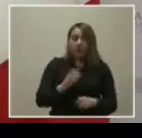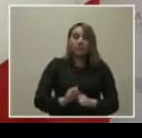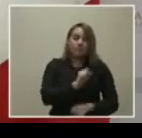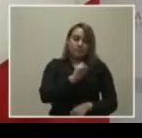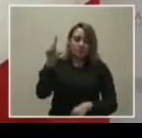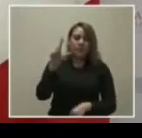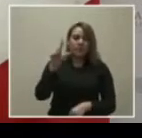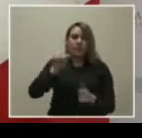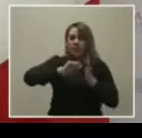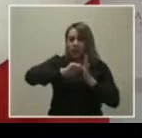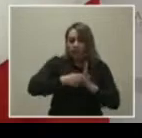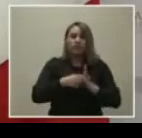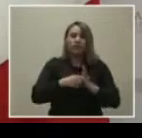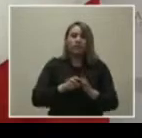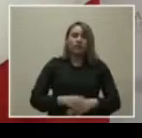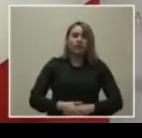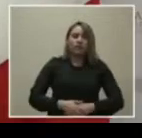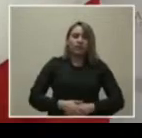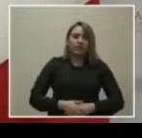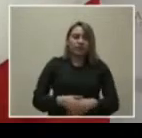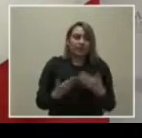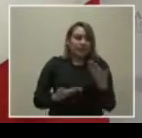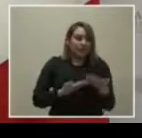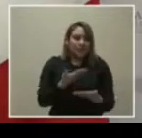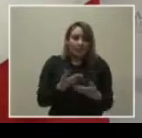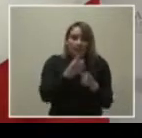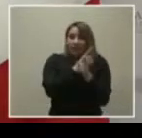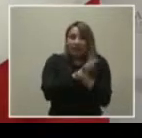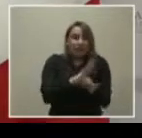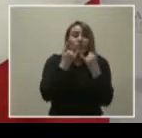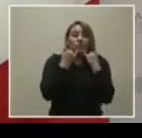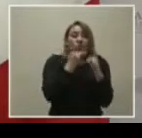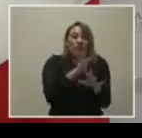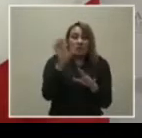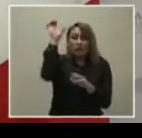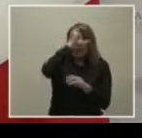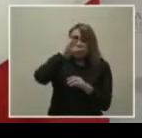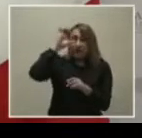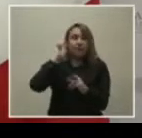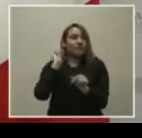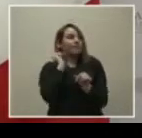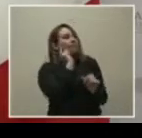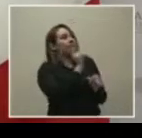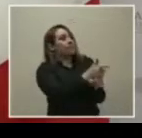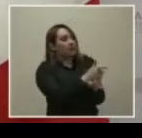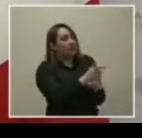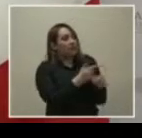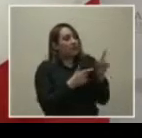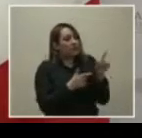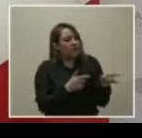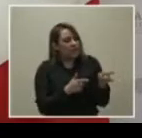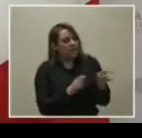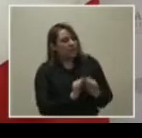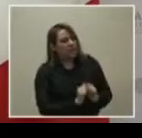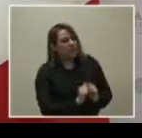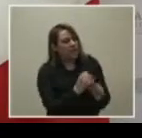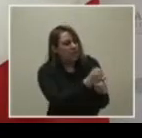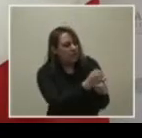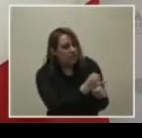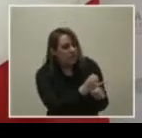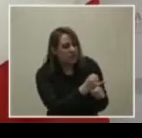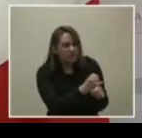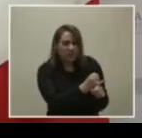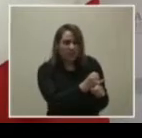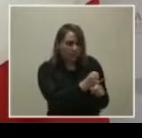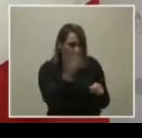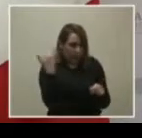trabajo profesional. No hay algún dato científico que indique que una línea de investigación como la que se